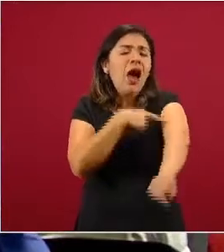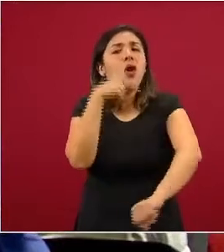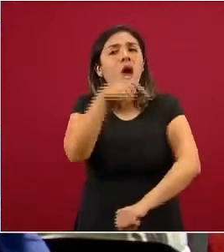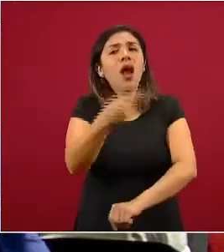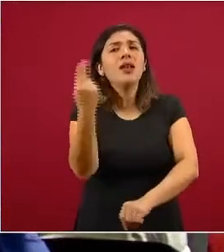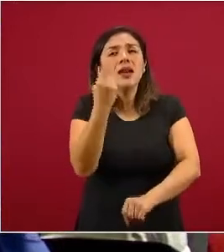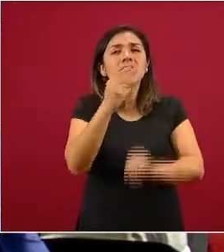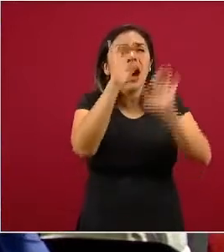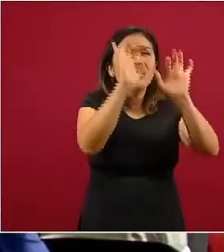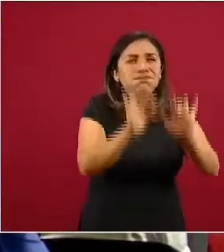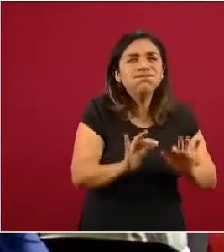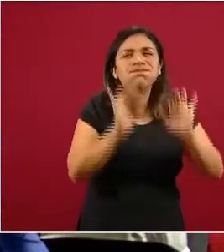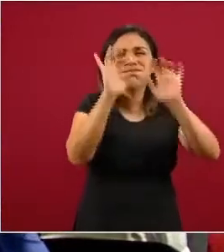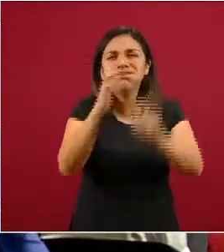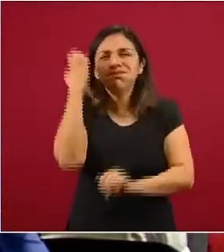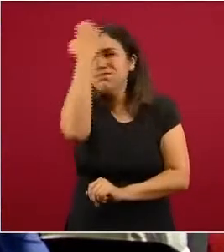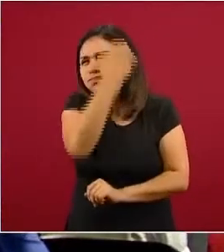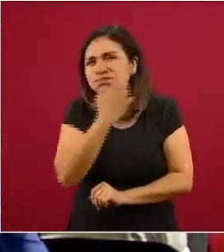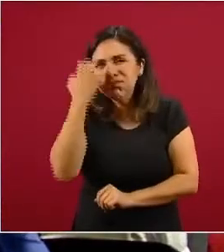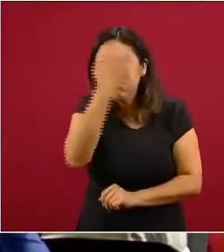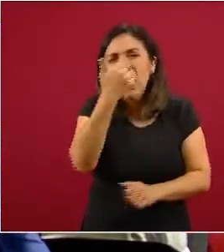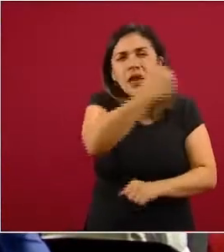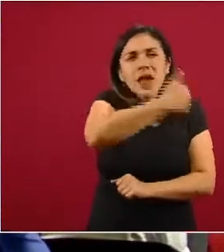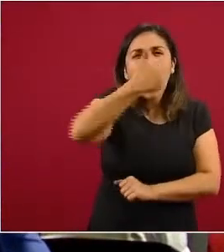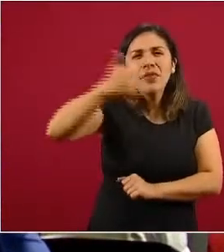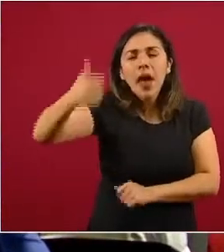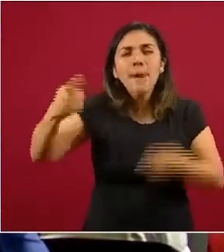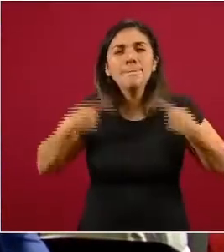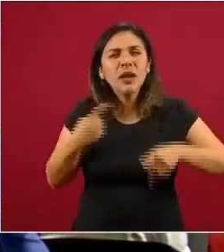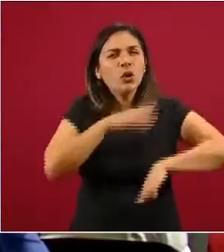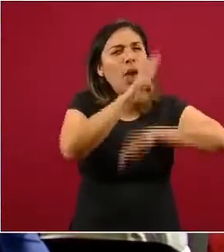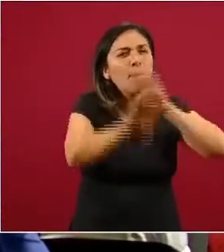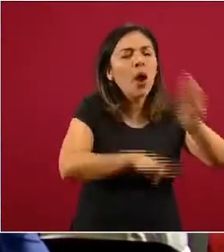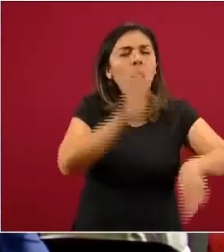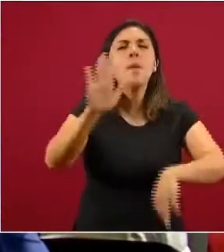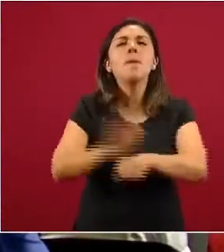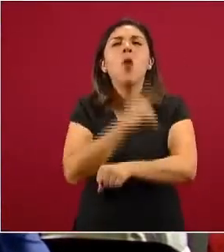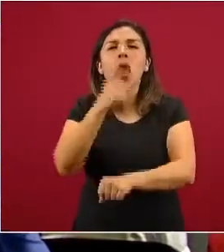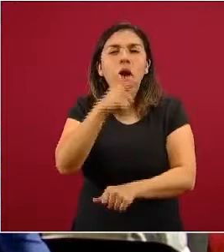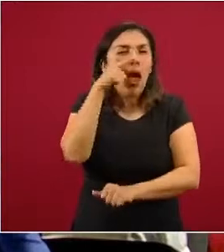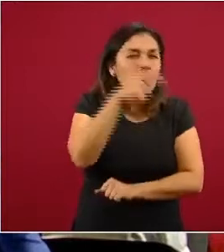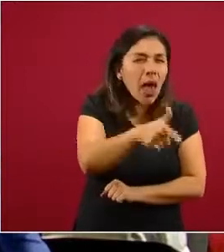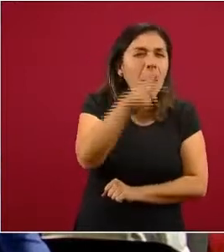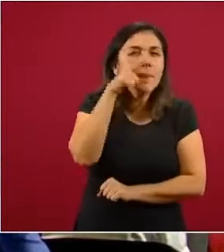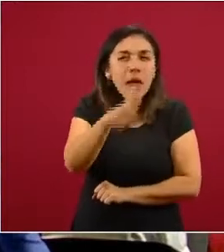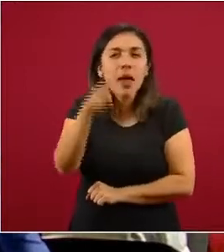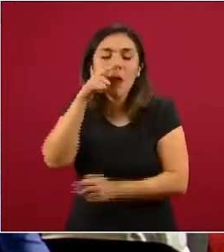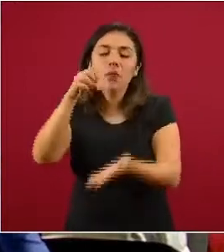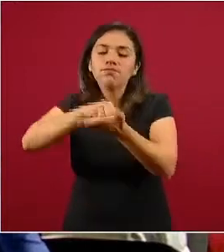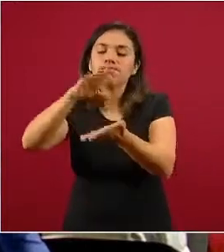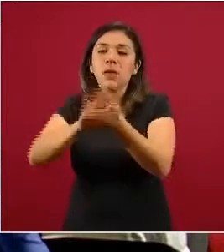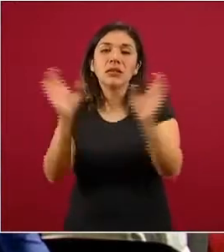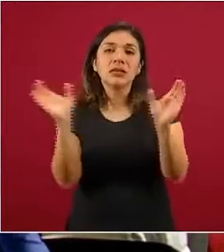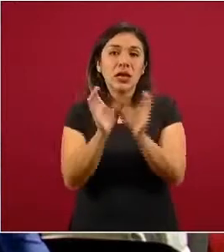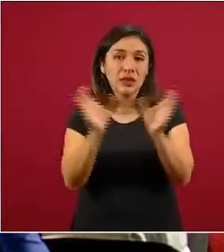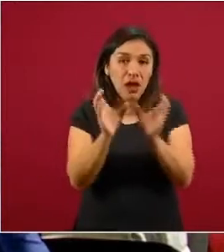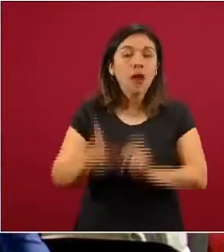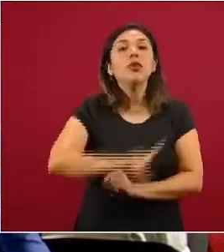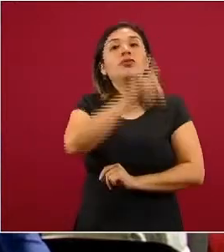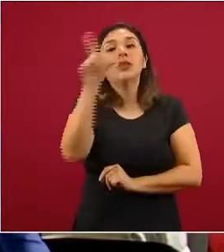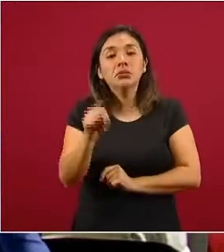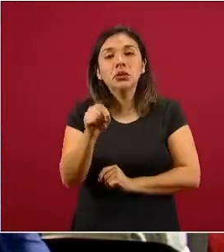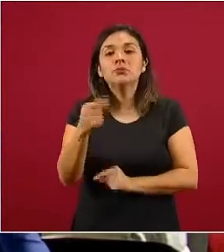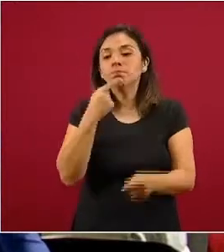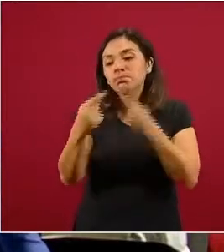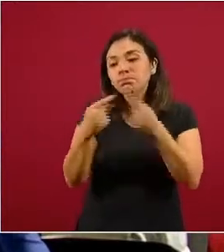ya sea a través de aquellas defunciones que pasaron por el Ministerio Público, o también las defunciones totales, que al final